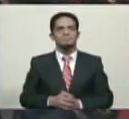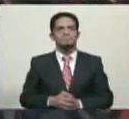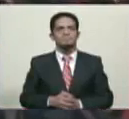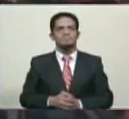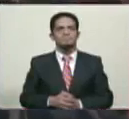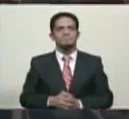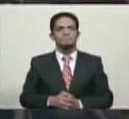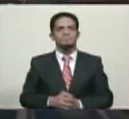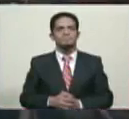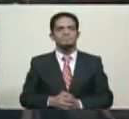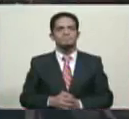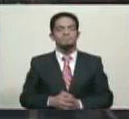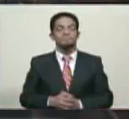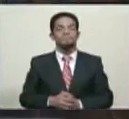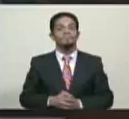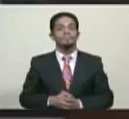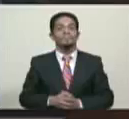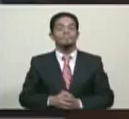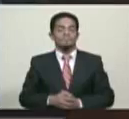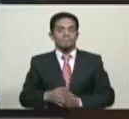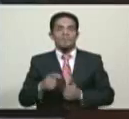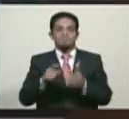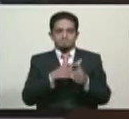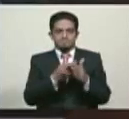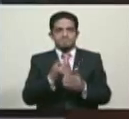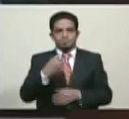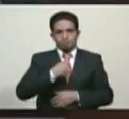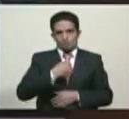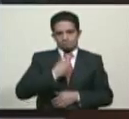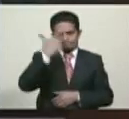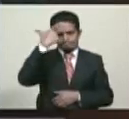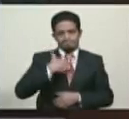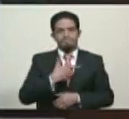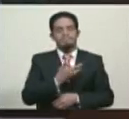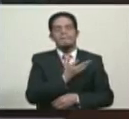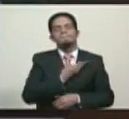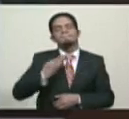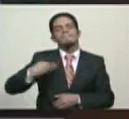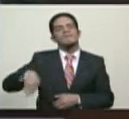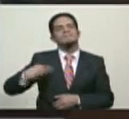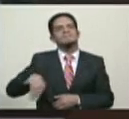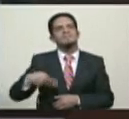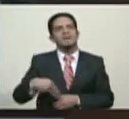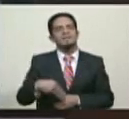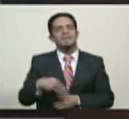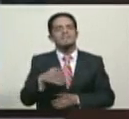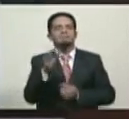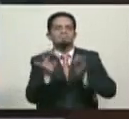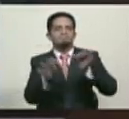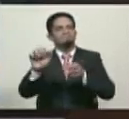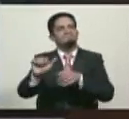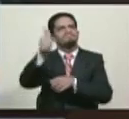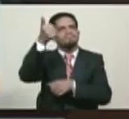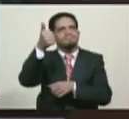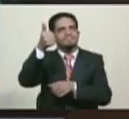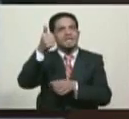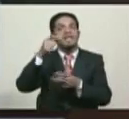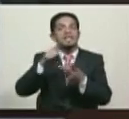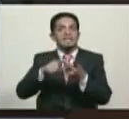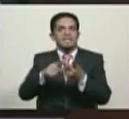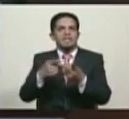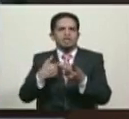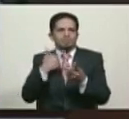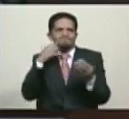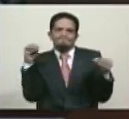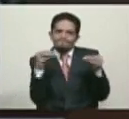Por esto, que como presidente del Tribunal Supremo de Justicia y en nombre del Poder Judicial, fiel al cumplimiento de la Constitución y